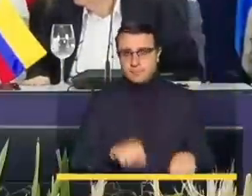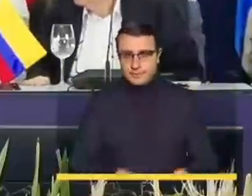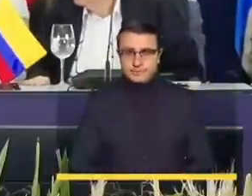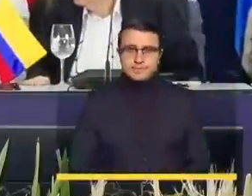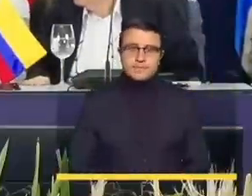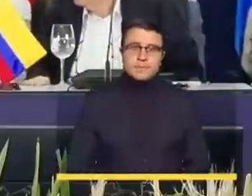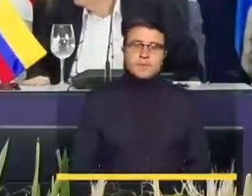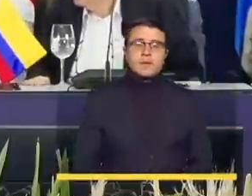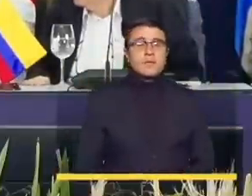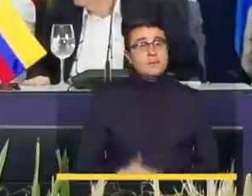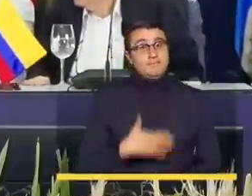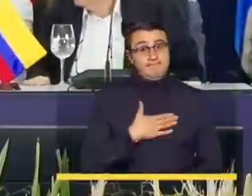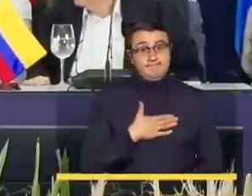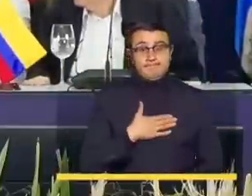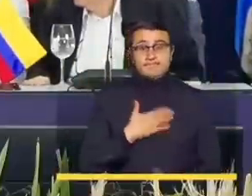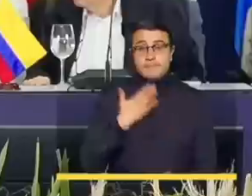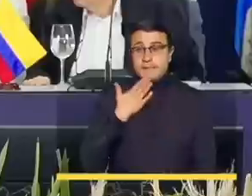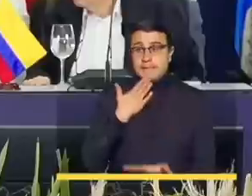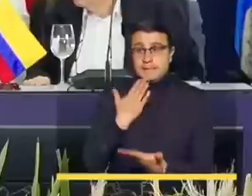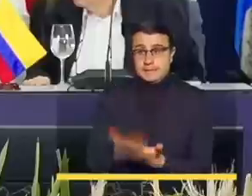Le agradezco